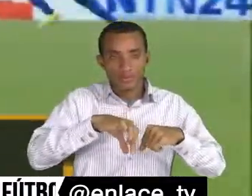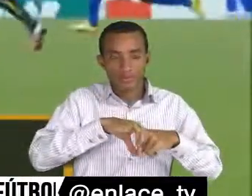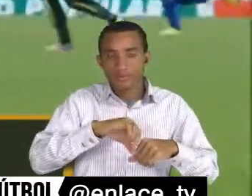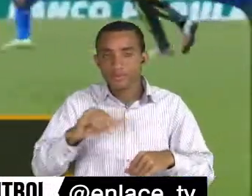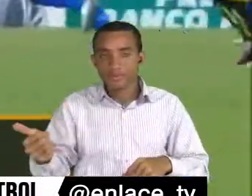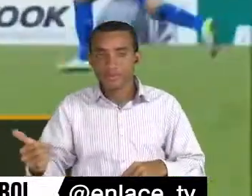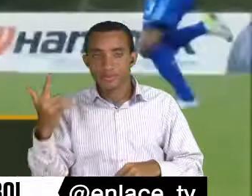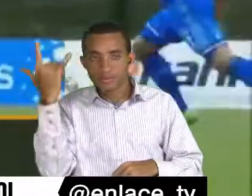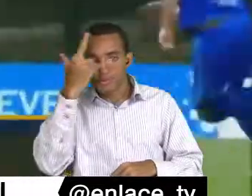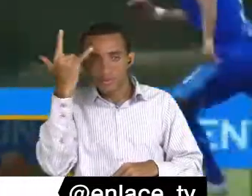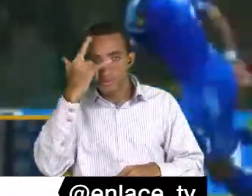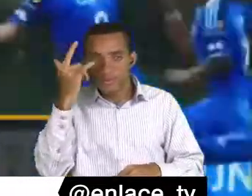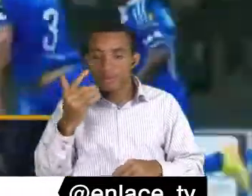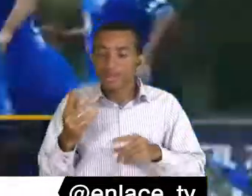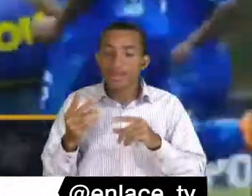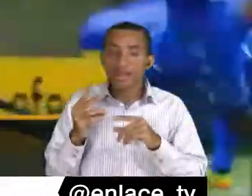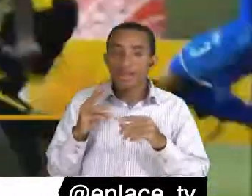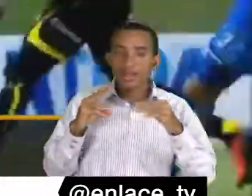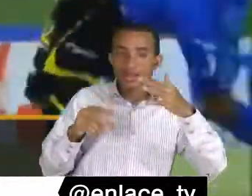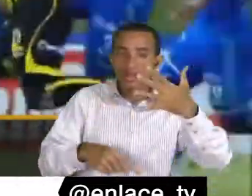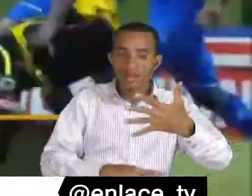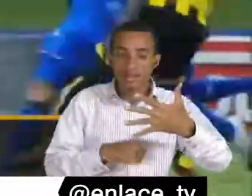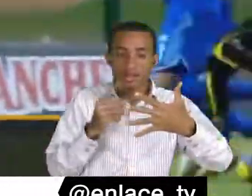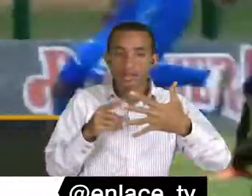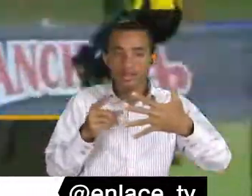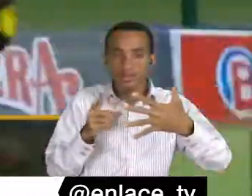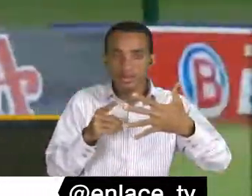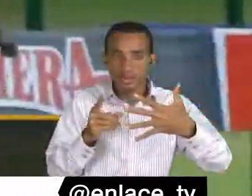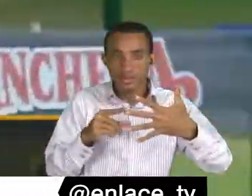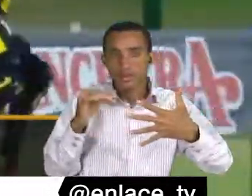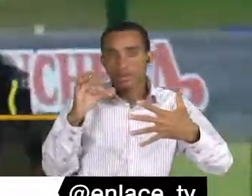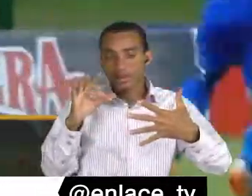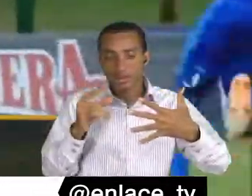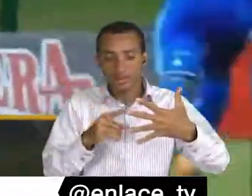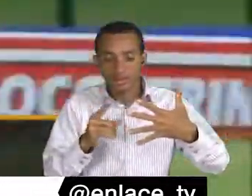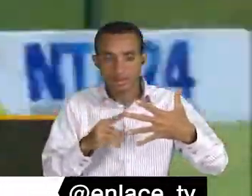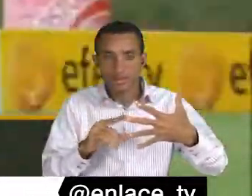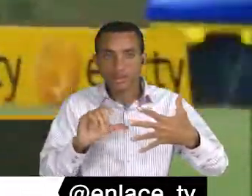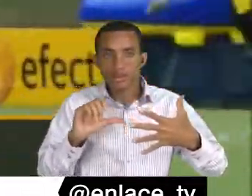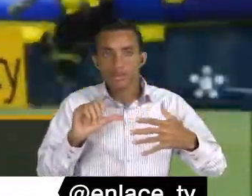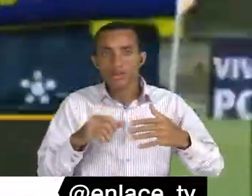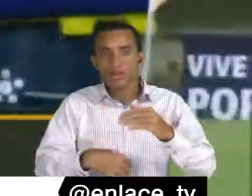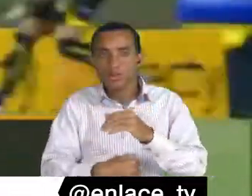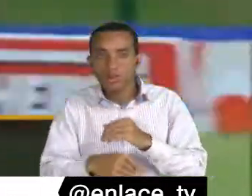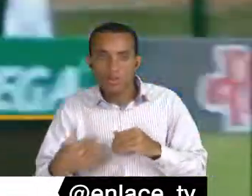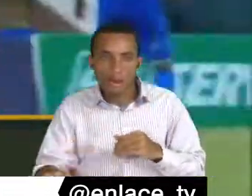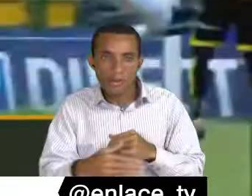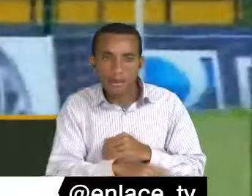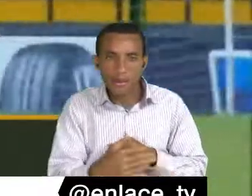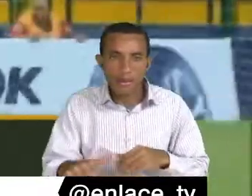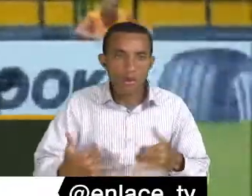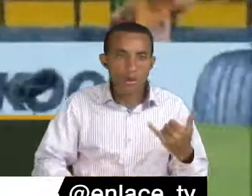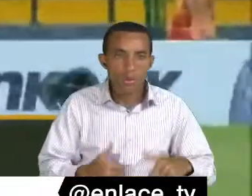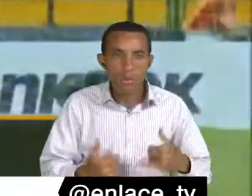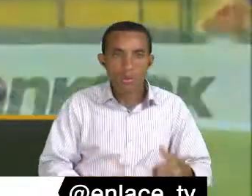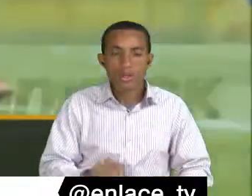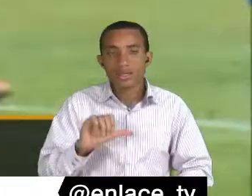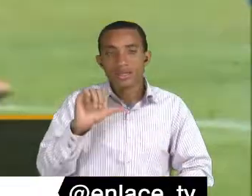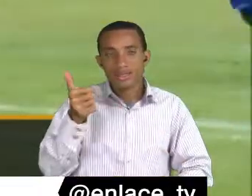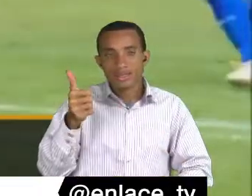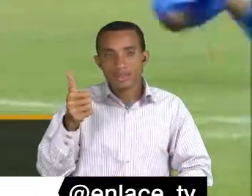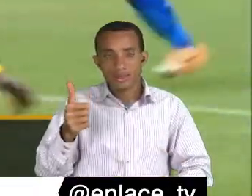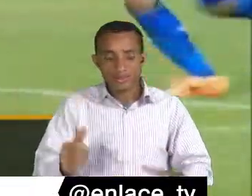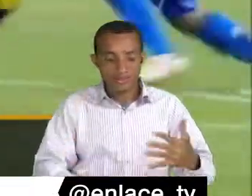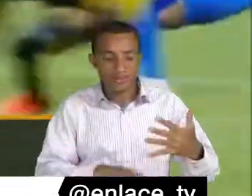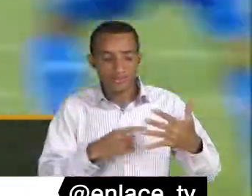con 17 puntos, 10 partidos jugados, 5 ganados. Mientras que el equipo de casa ocupa la novena casilla